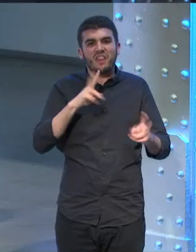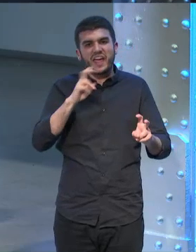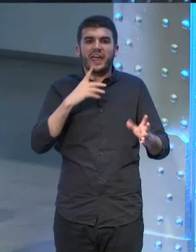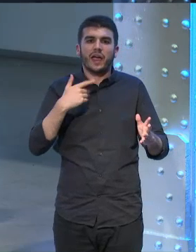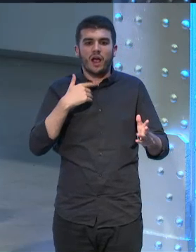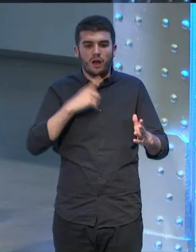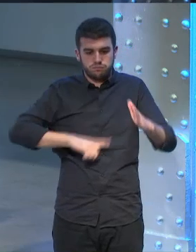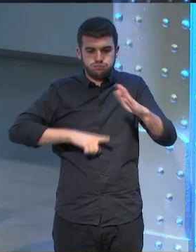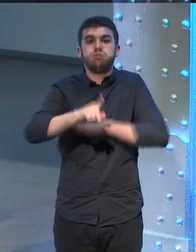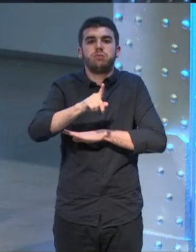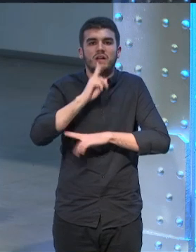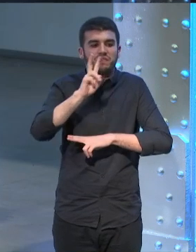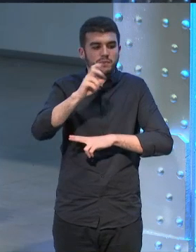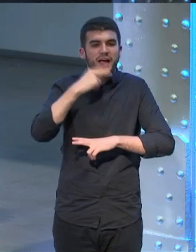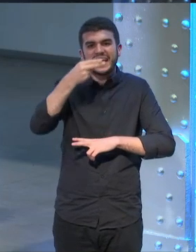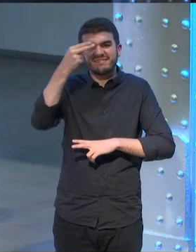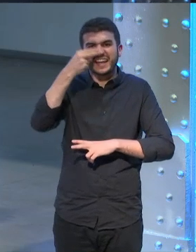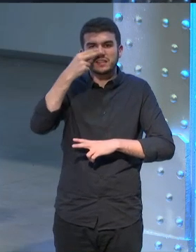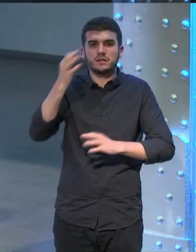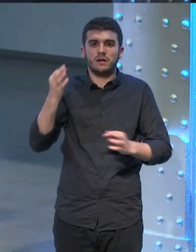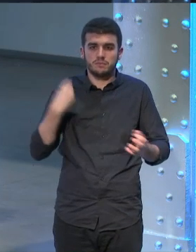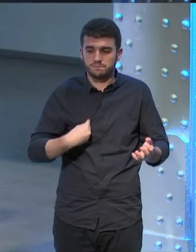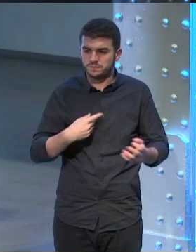desarrollado este interés desde pequeñas.